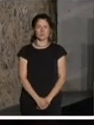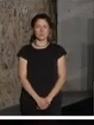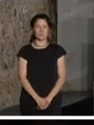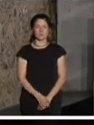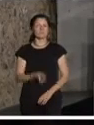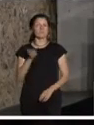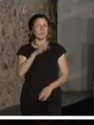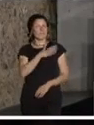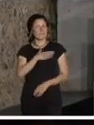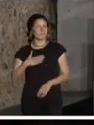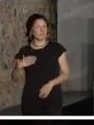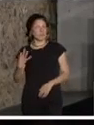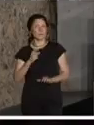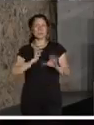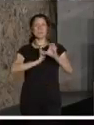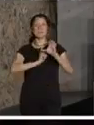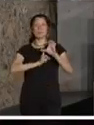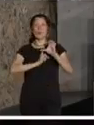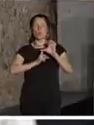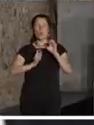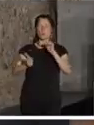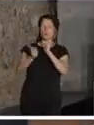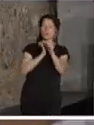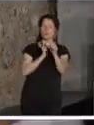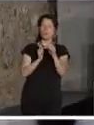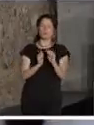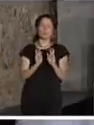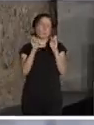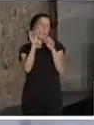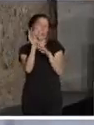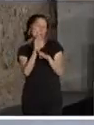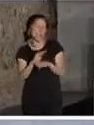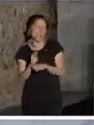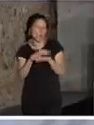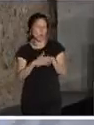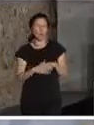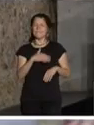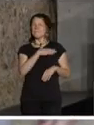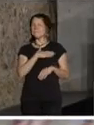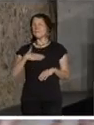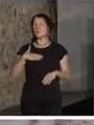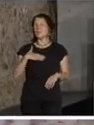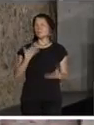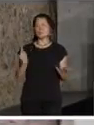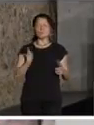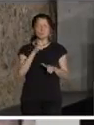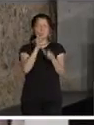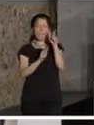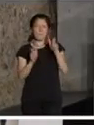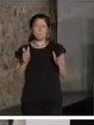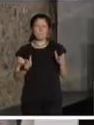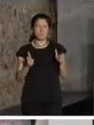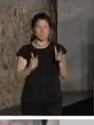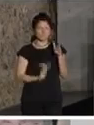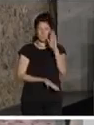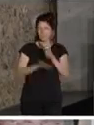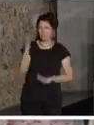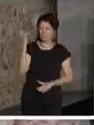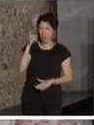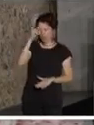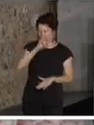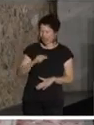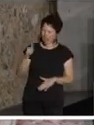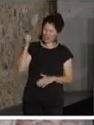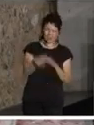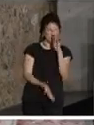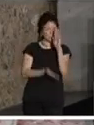Queremos saber también una extremadura referente en cuidados queremos que las personas que se tuvieron que ir hace muchos